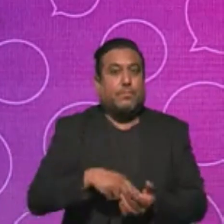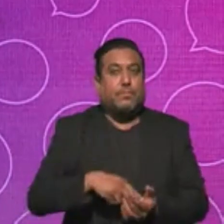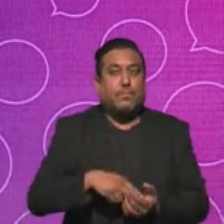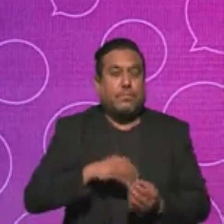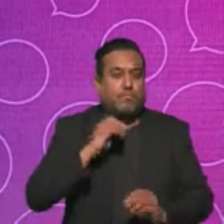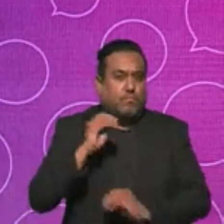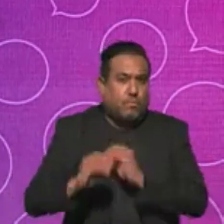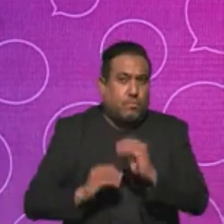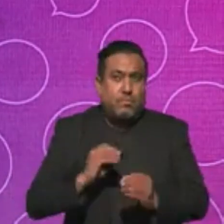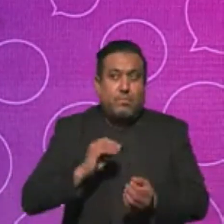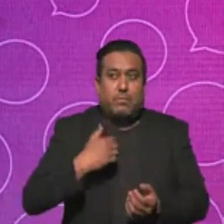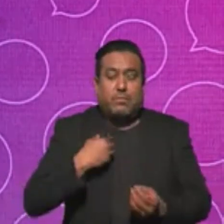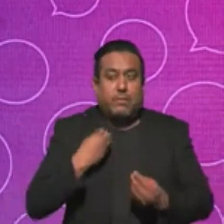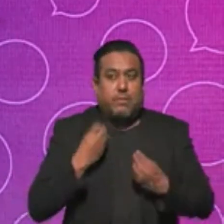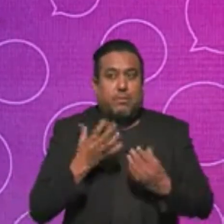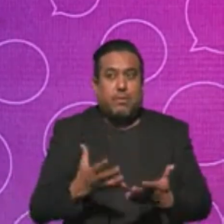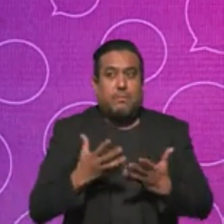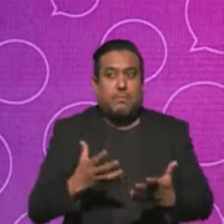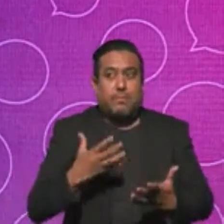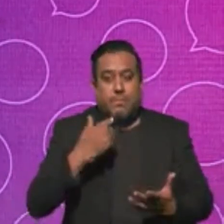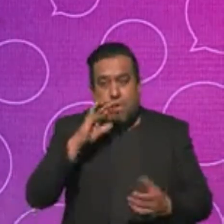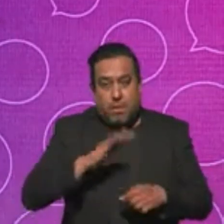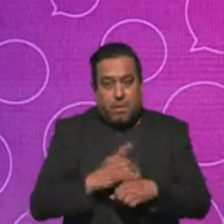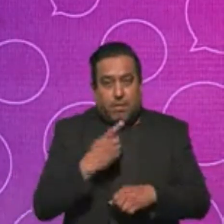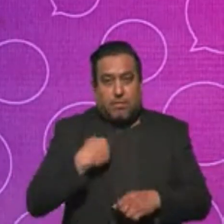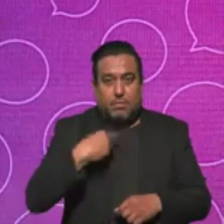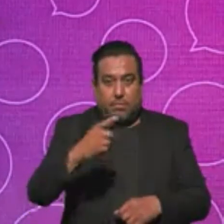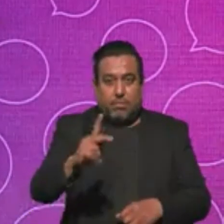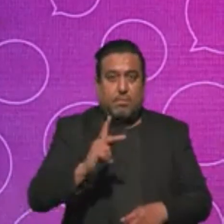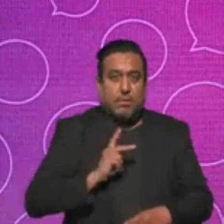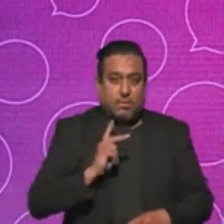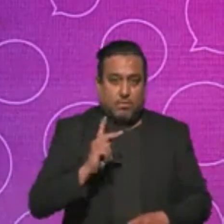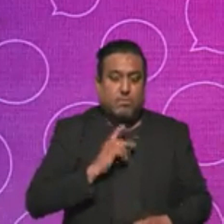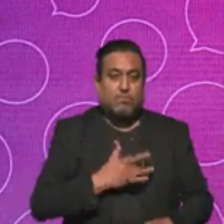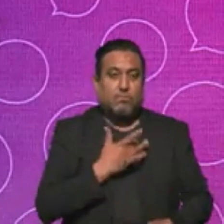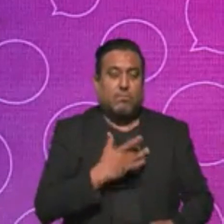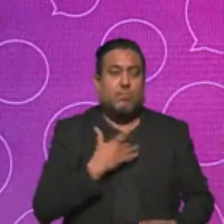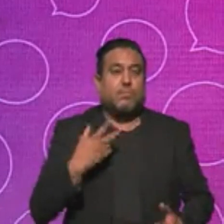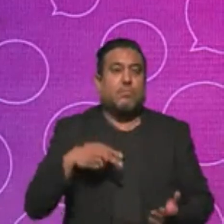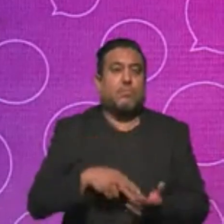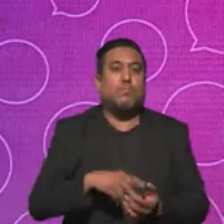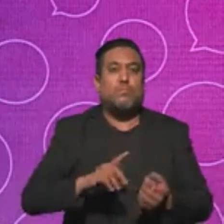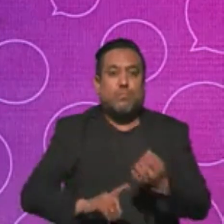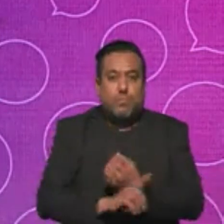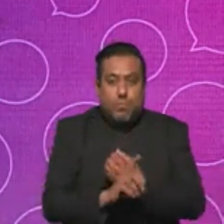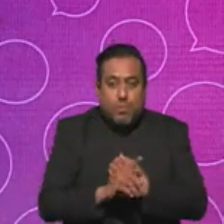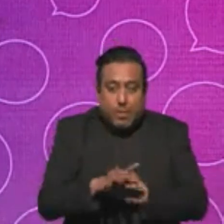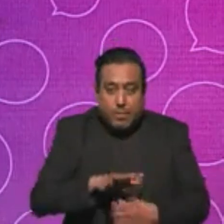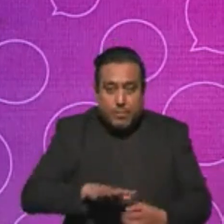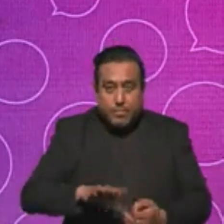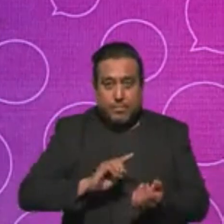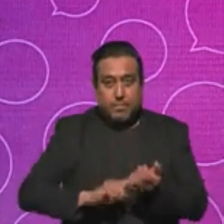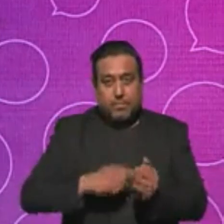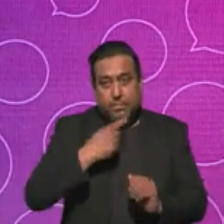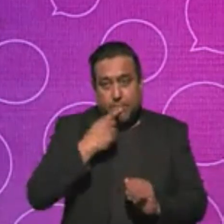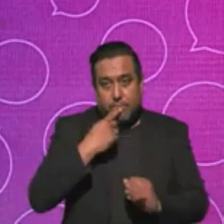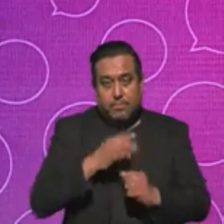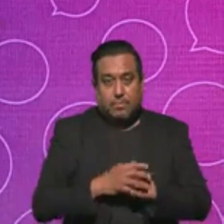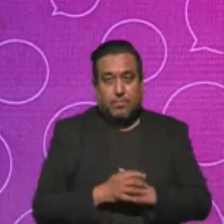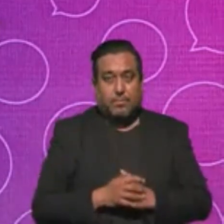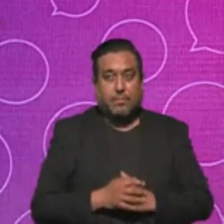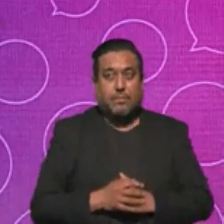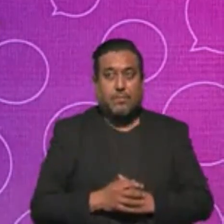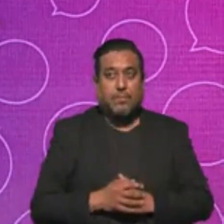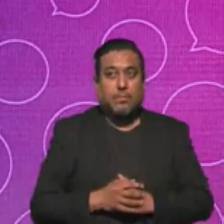candidatos con todo el ánimo porque te represento en ese sentir de lo que tenemos en los celayense lo que estamos viviendo en términos